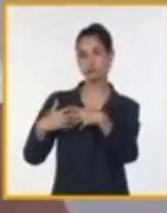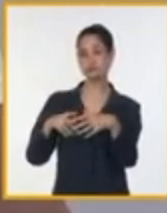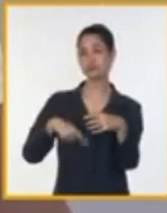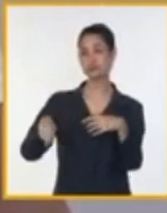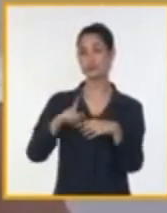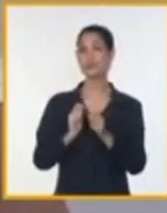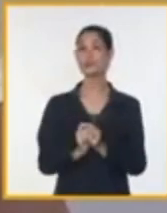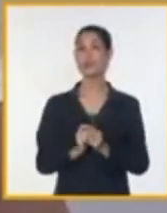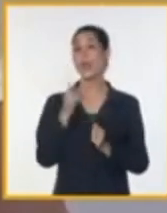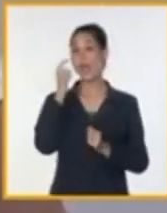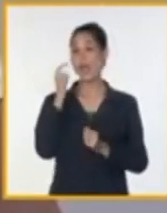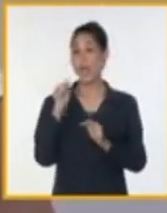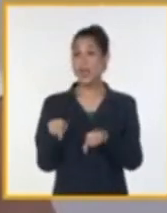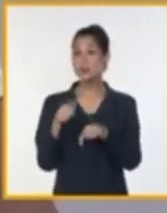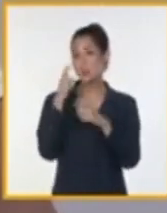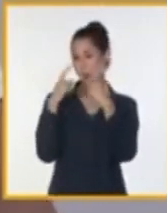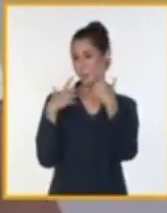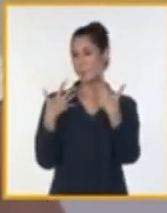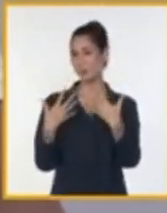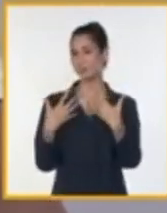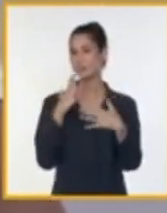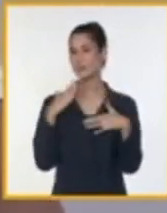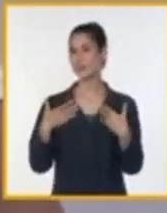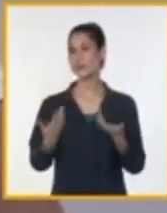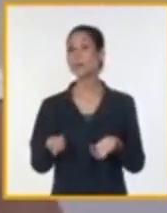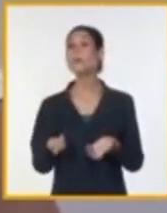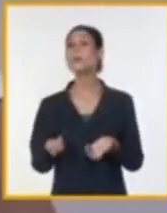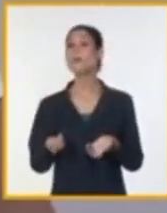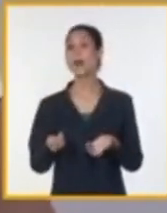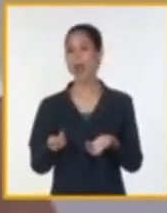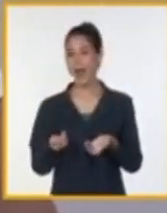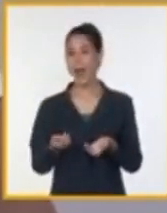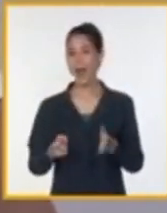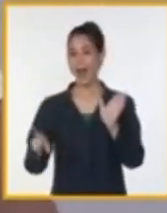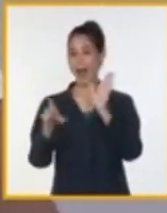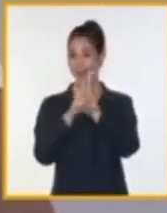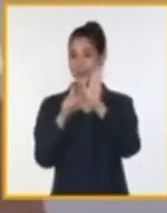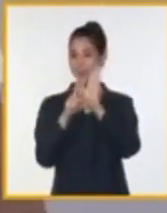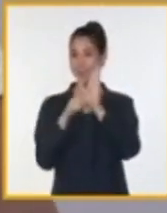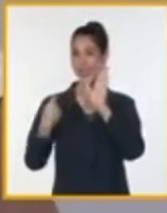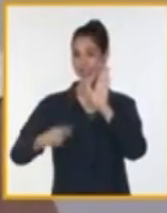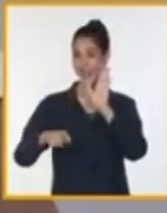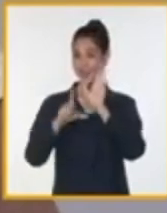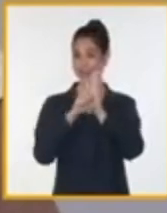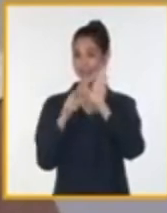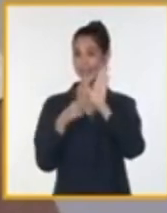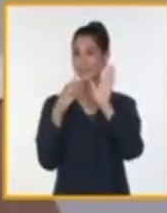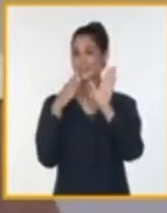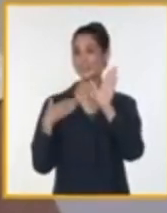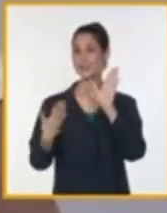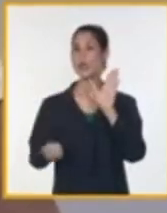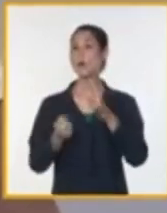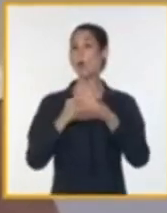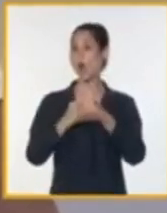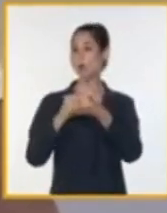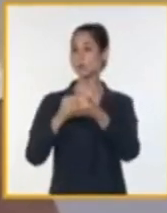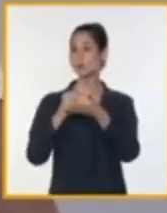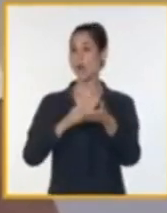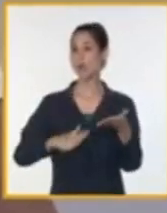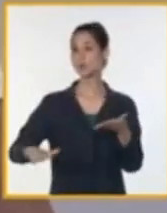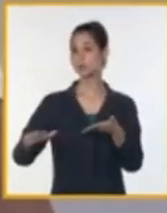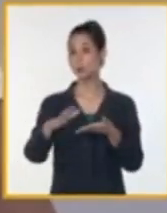que tiene toda la visión que estamos manejando con la ley de soberanía alimentaria, en pos también de poder tributar de mejor manera a la